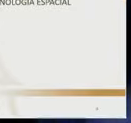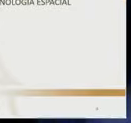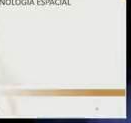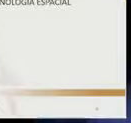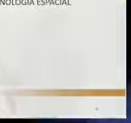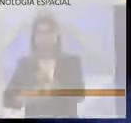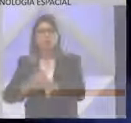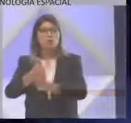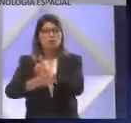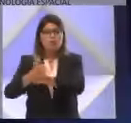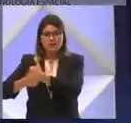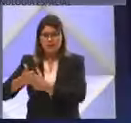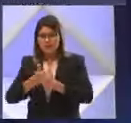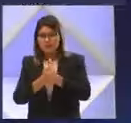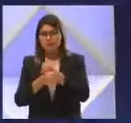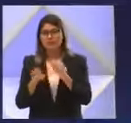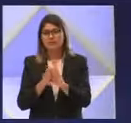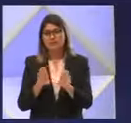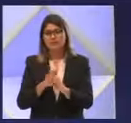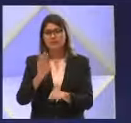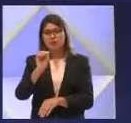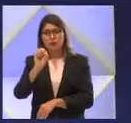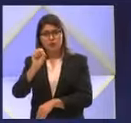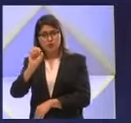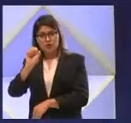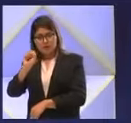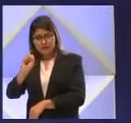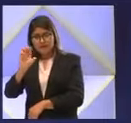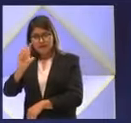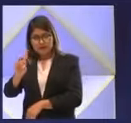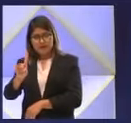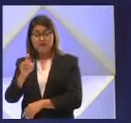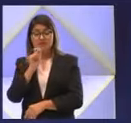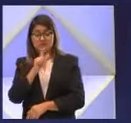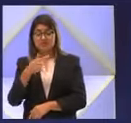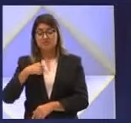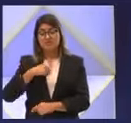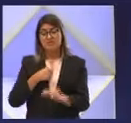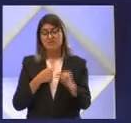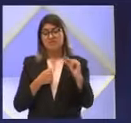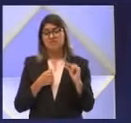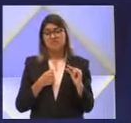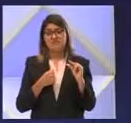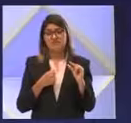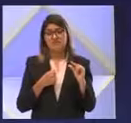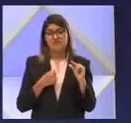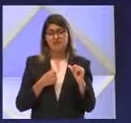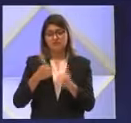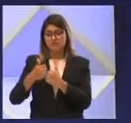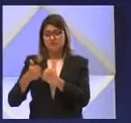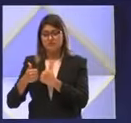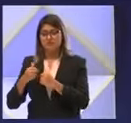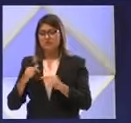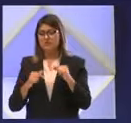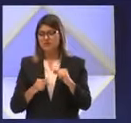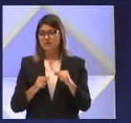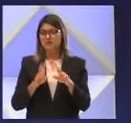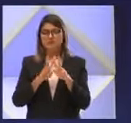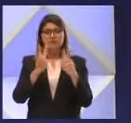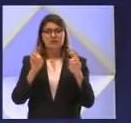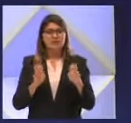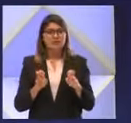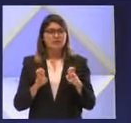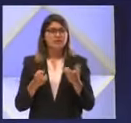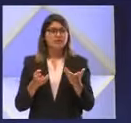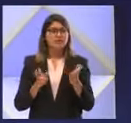economic forum no cede también estamos bajos sin embargo de casos de éxito el caso de éxito es el sector aeronáutico y lo menciono porque